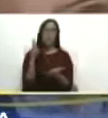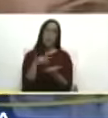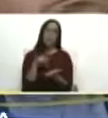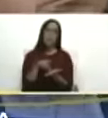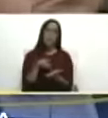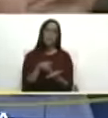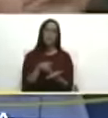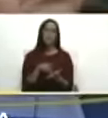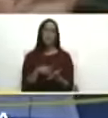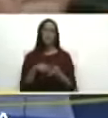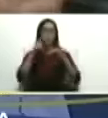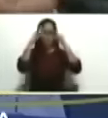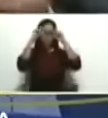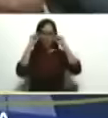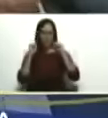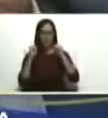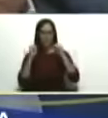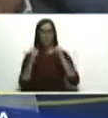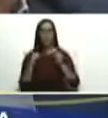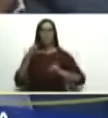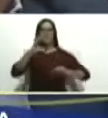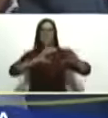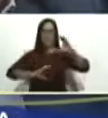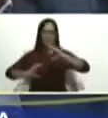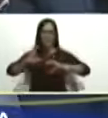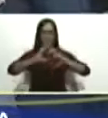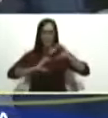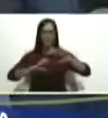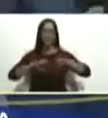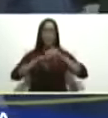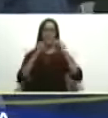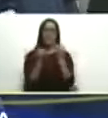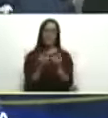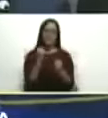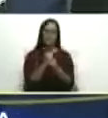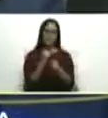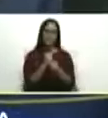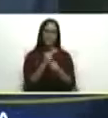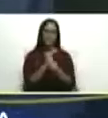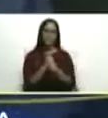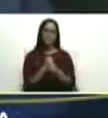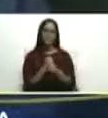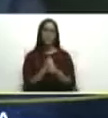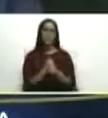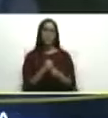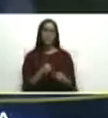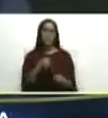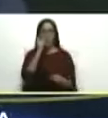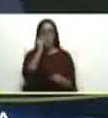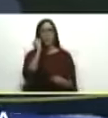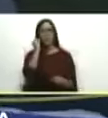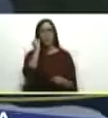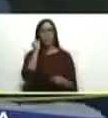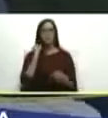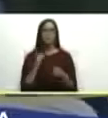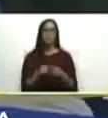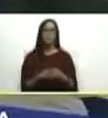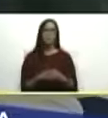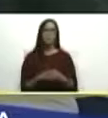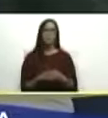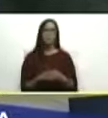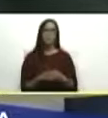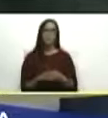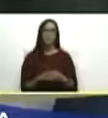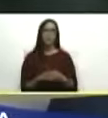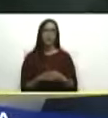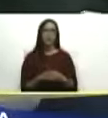de sus profesionales, científicos, clase obrera, sus trabajadores, sus trabajadoras.